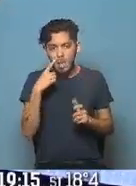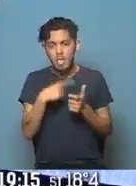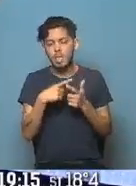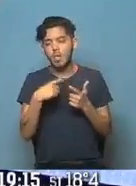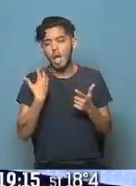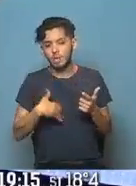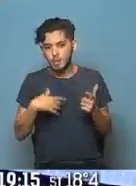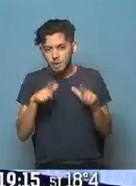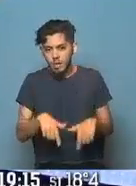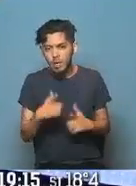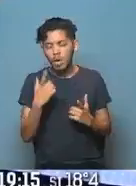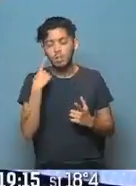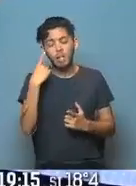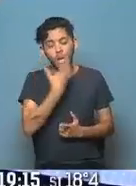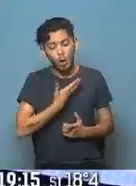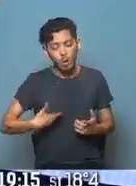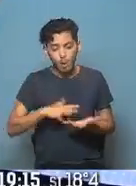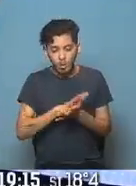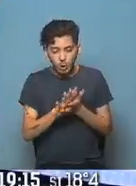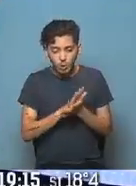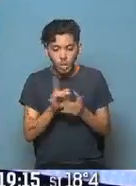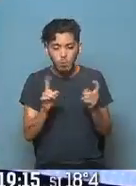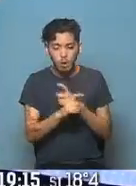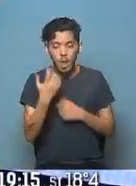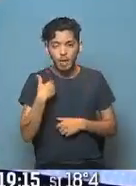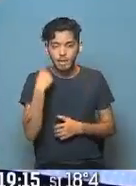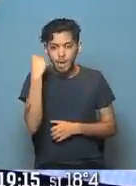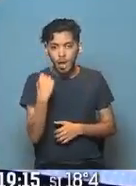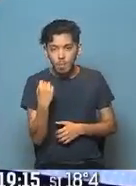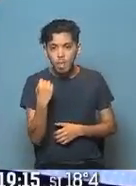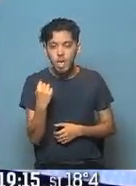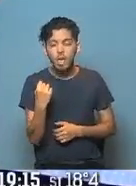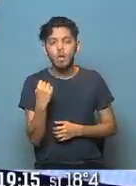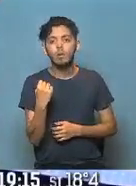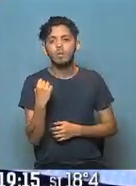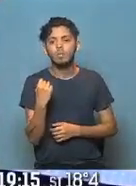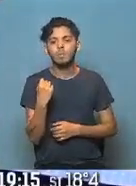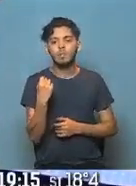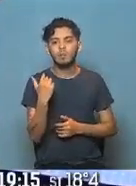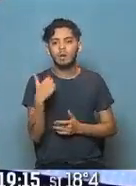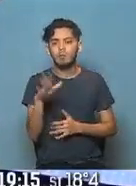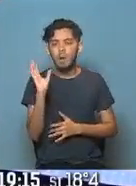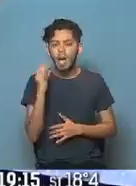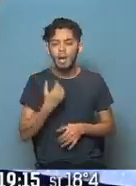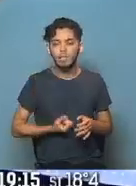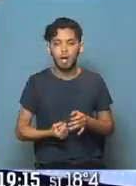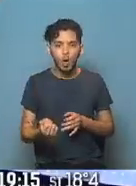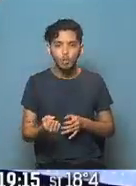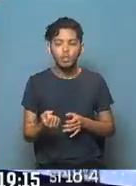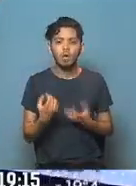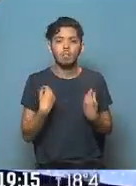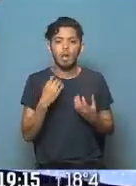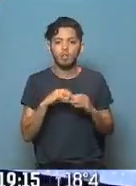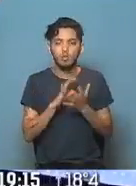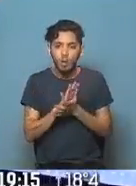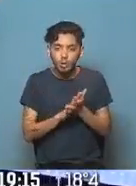gobierno cree que va a resolver los problemas de la economía argentina con más ajuste para resolver